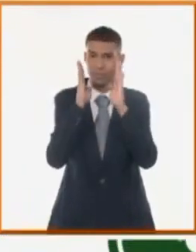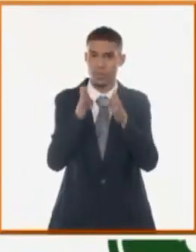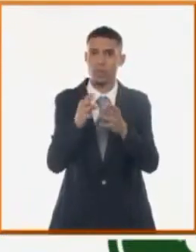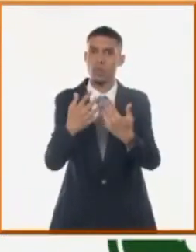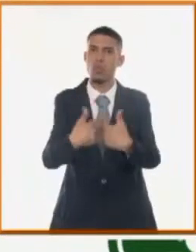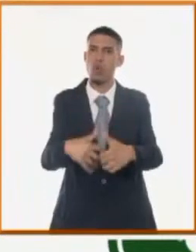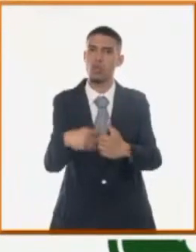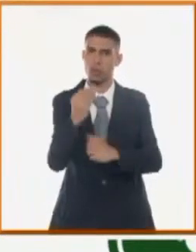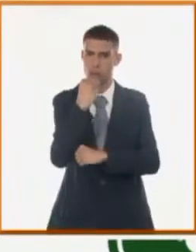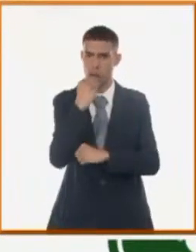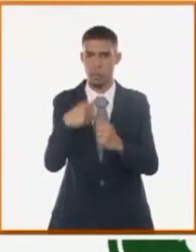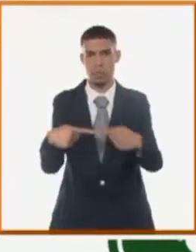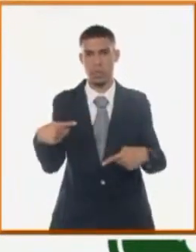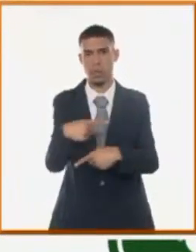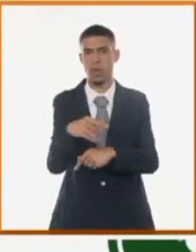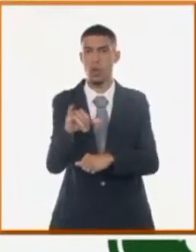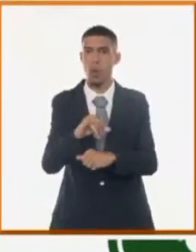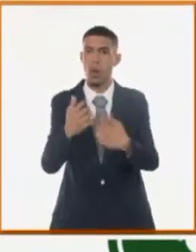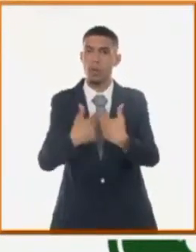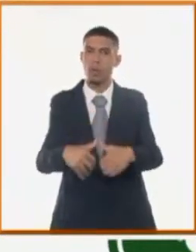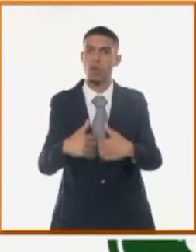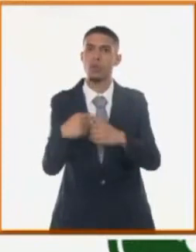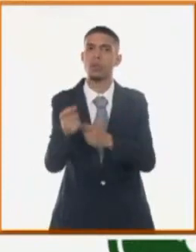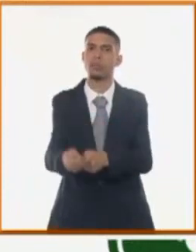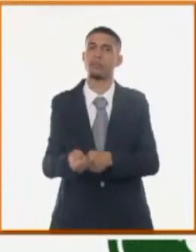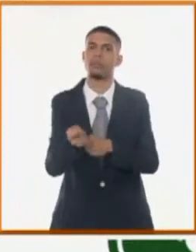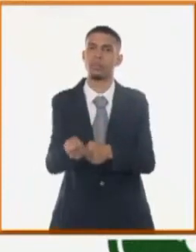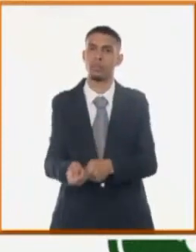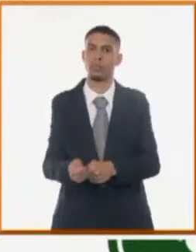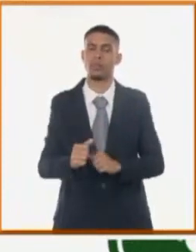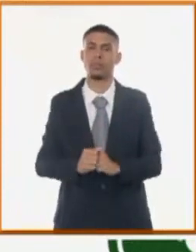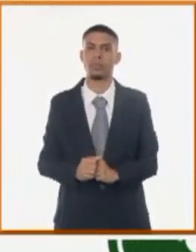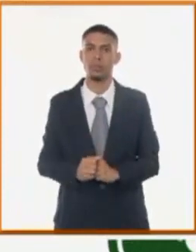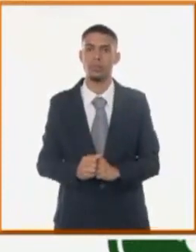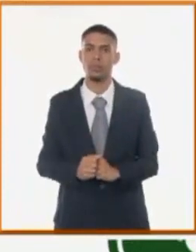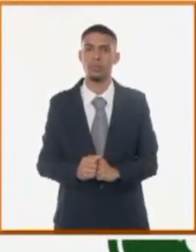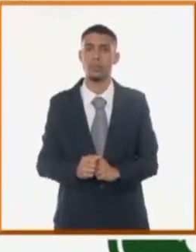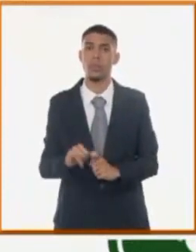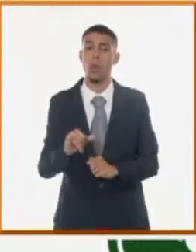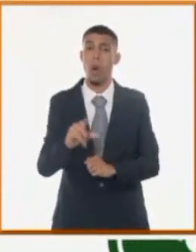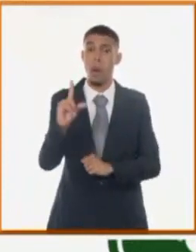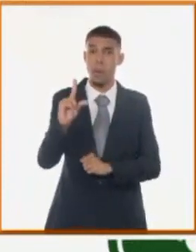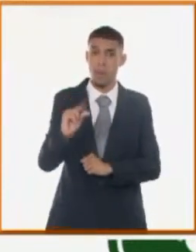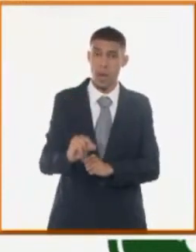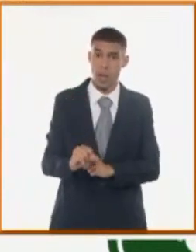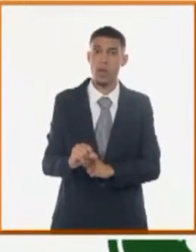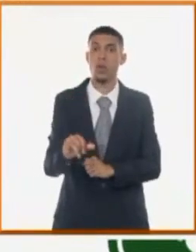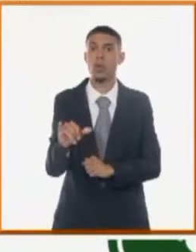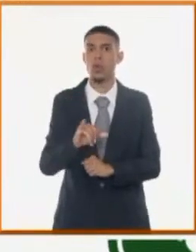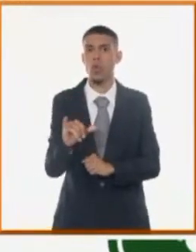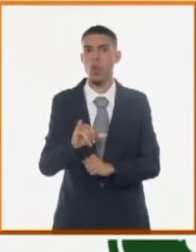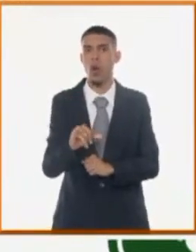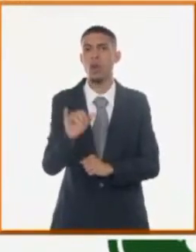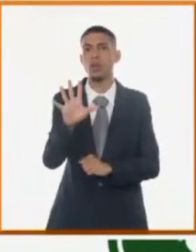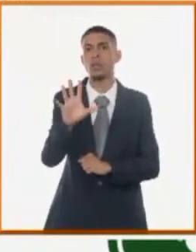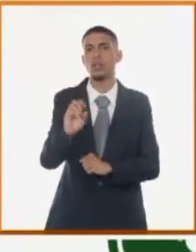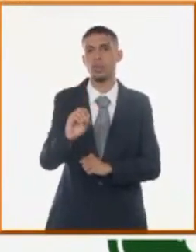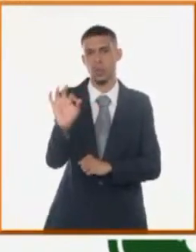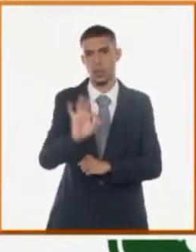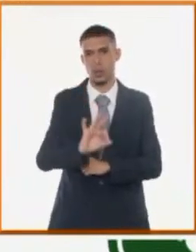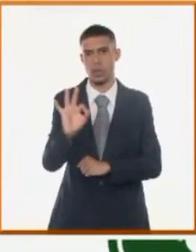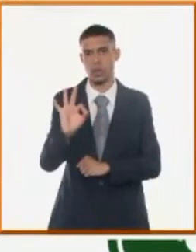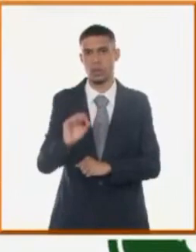de alimentos y la producción agropecuaria, consistente en la reducción de su tipo impositivo en un